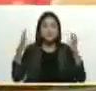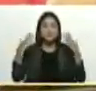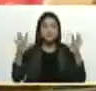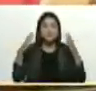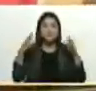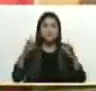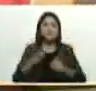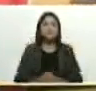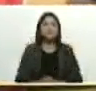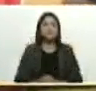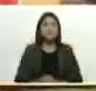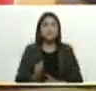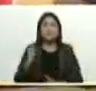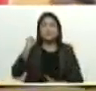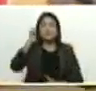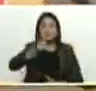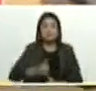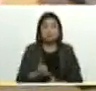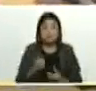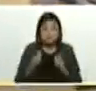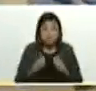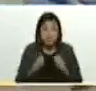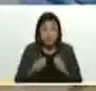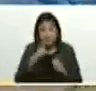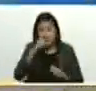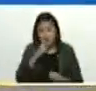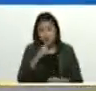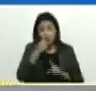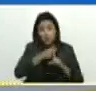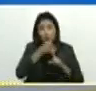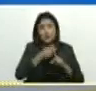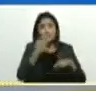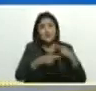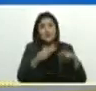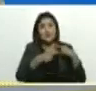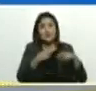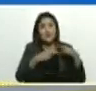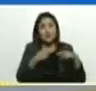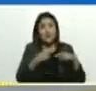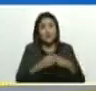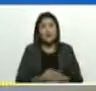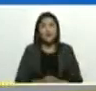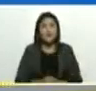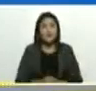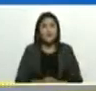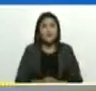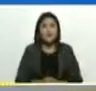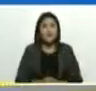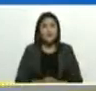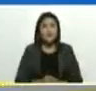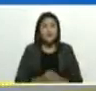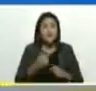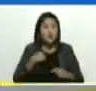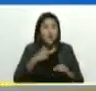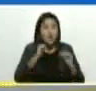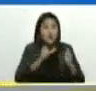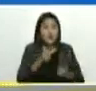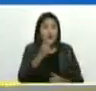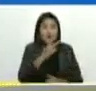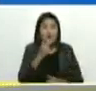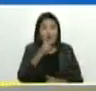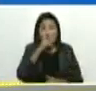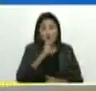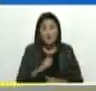En tantos años de lucha revolucionaria, y empecé a los 22